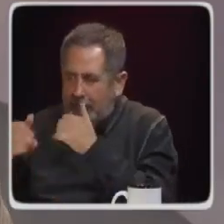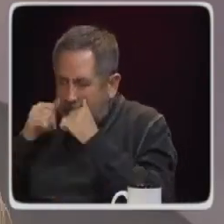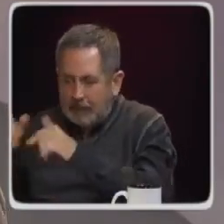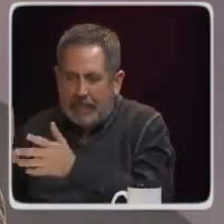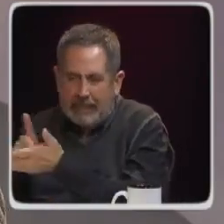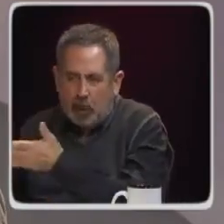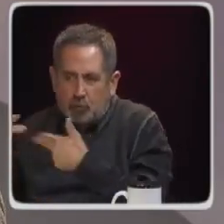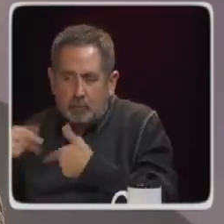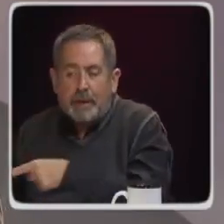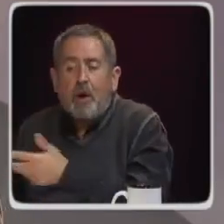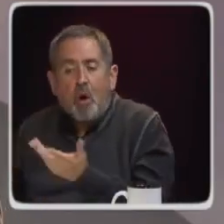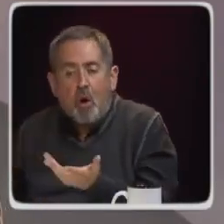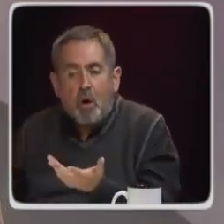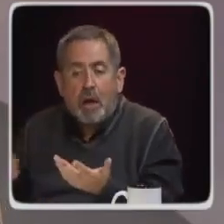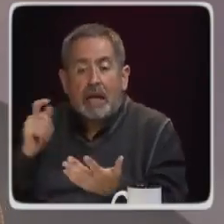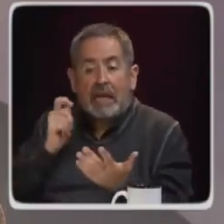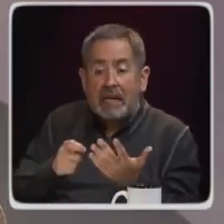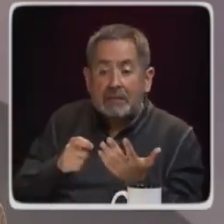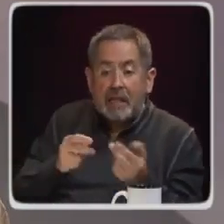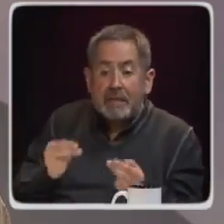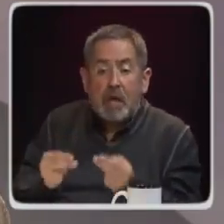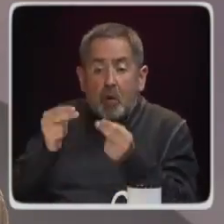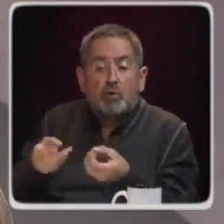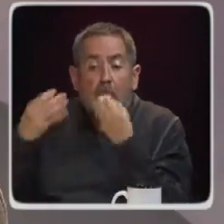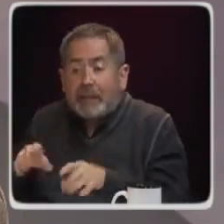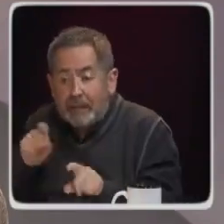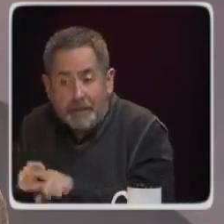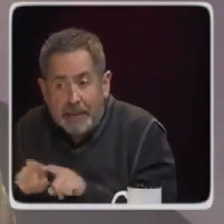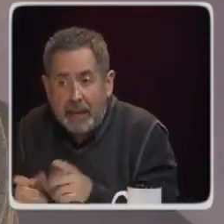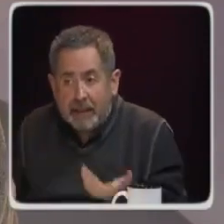se pudiera hacer, dar la oportunidad, si es una persona sorda,